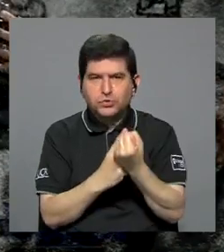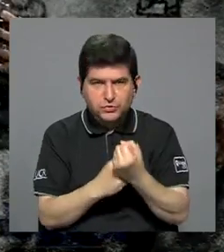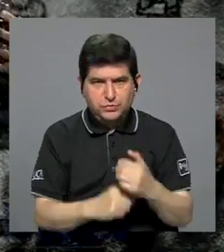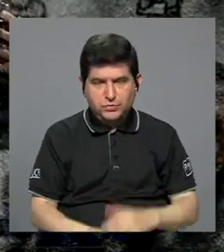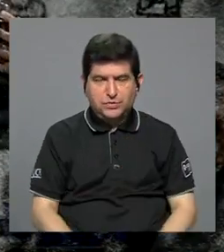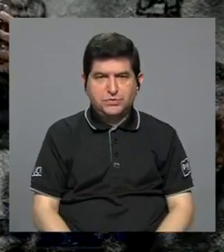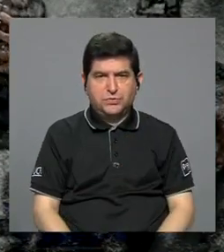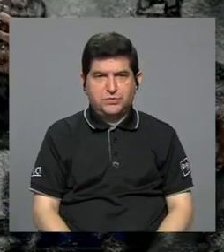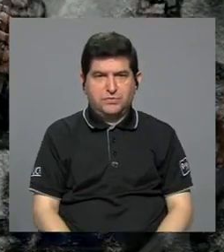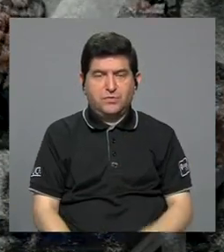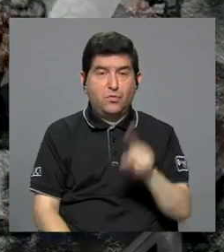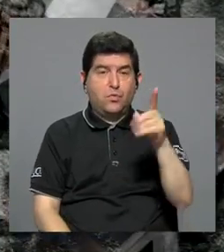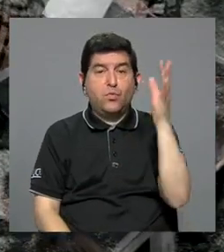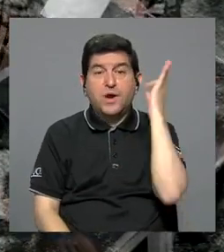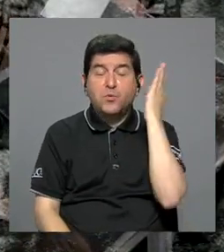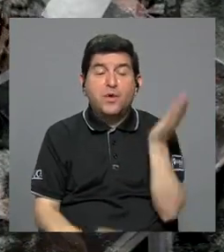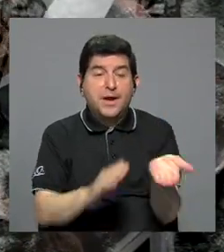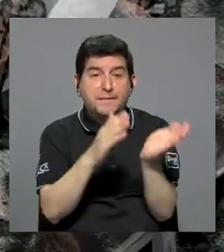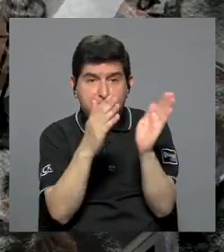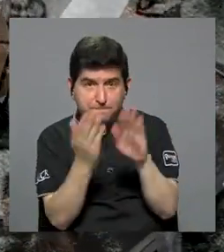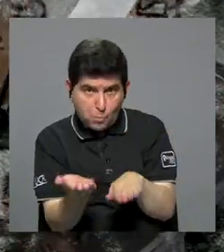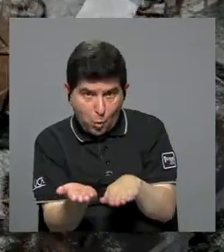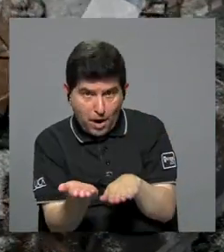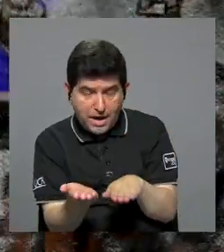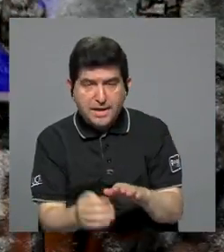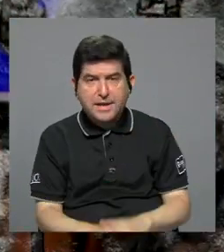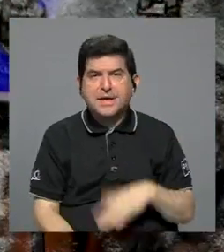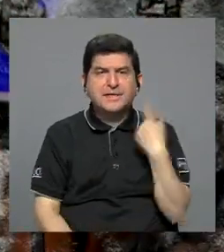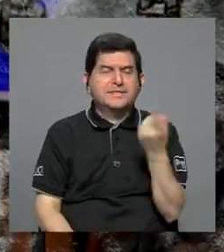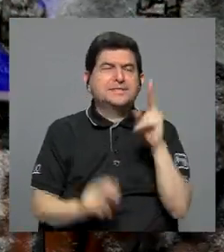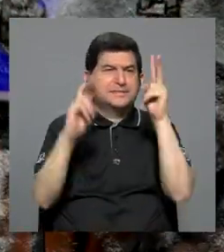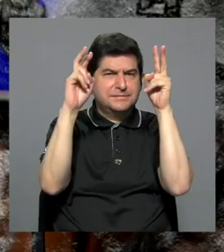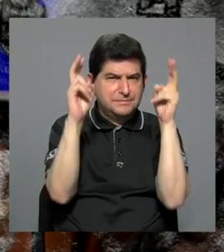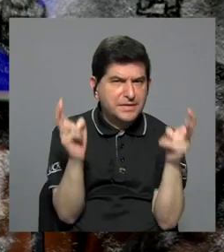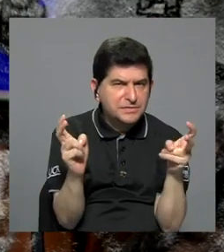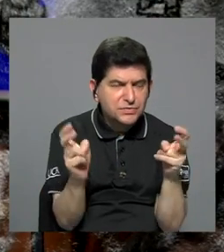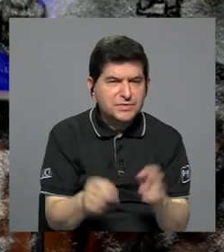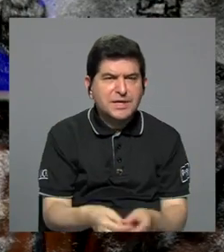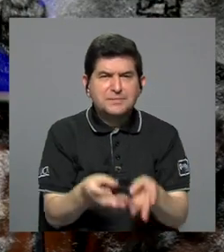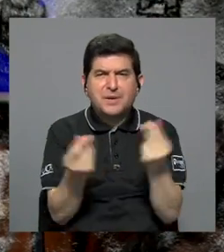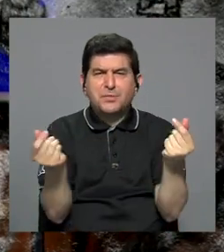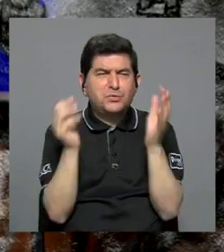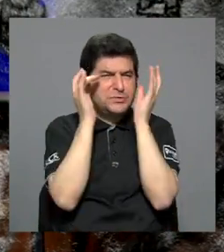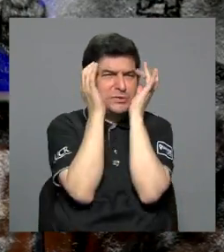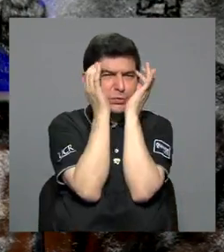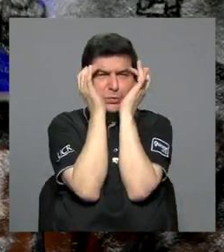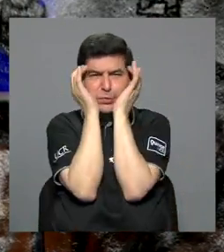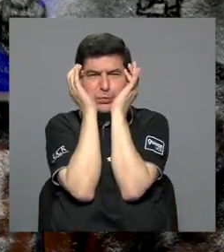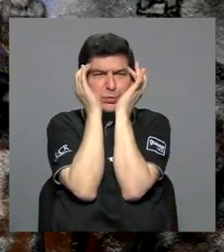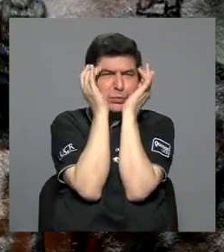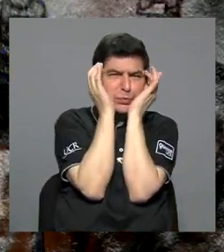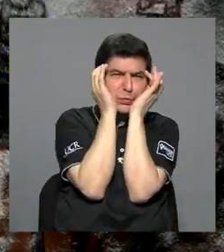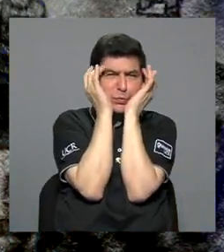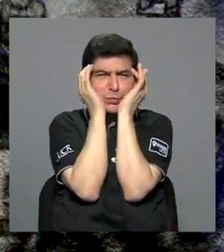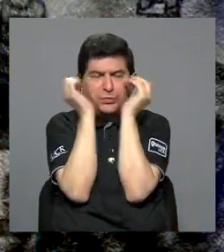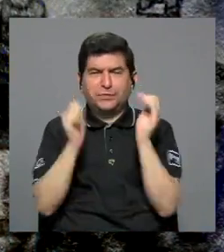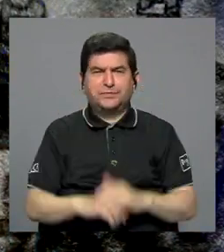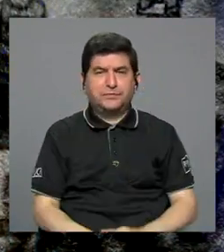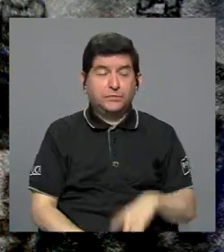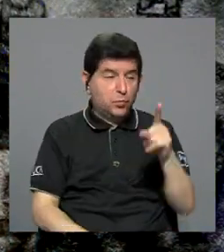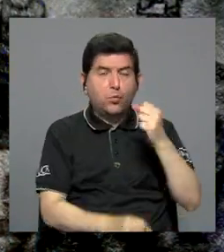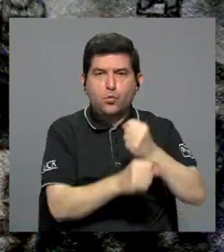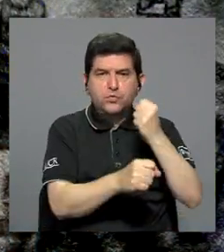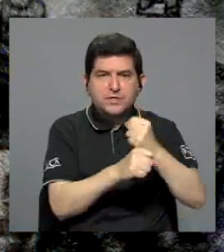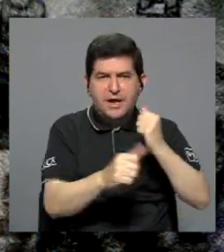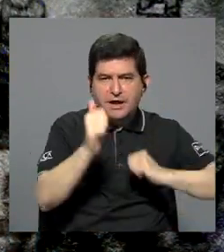cual una mujer muere, ¿verdad?, siempre son temas que generan mucha preocupación, ¿verdad? Cuando una